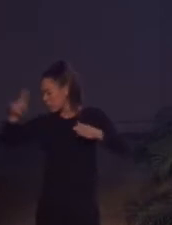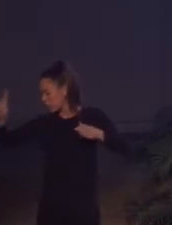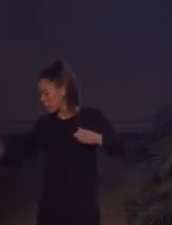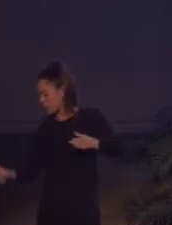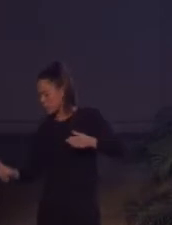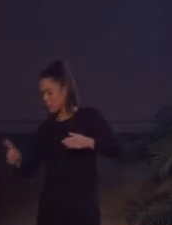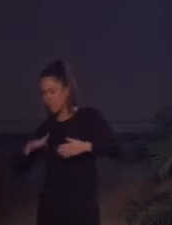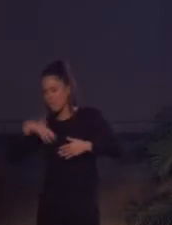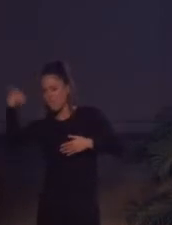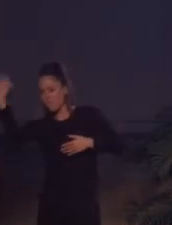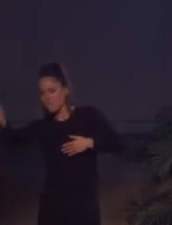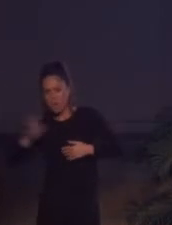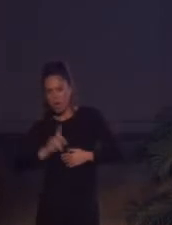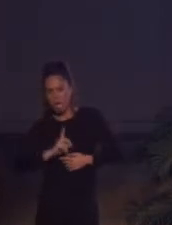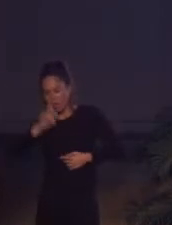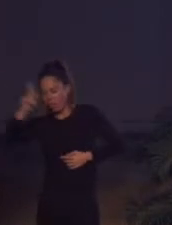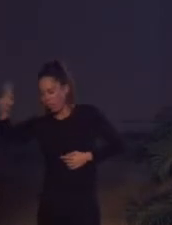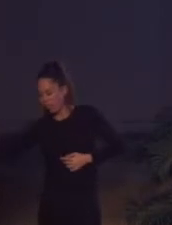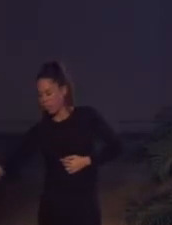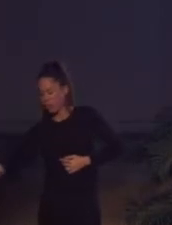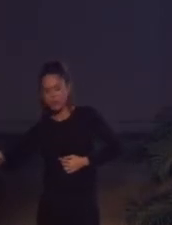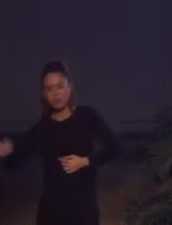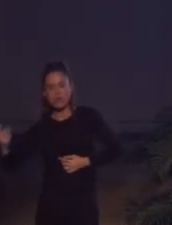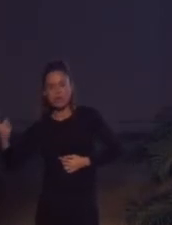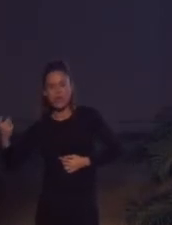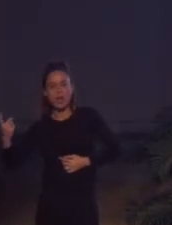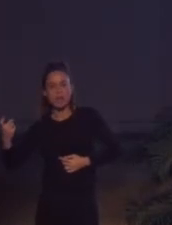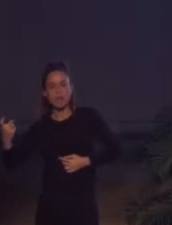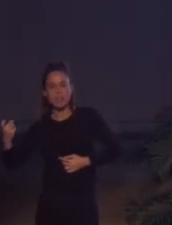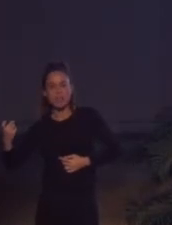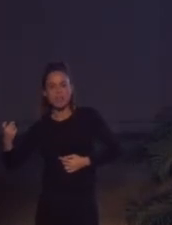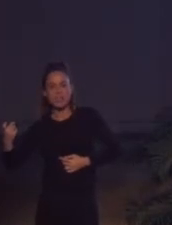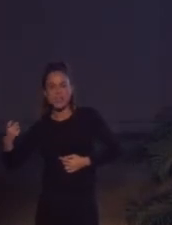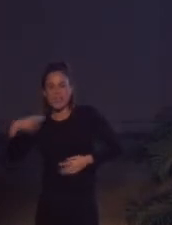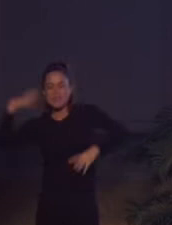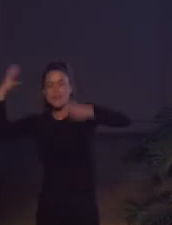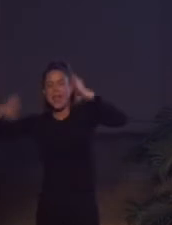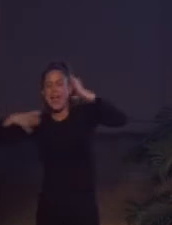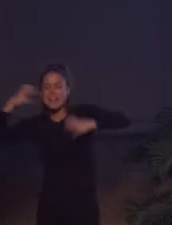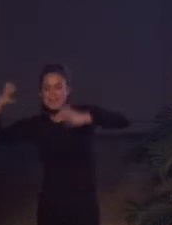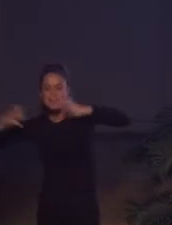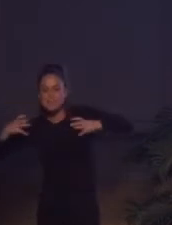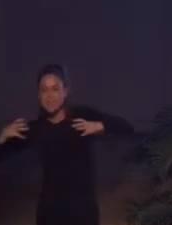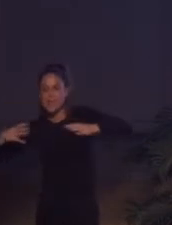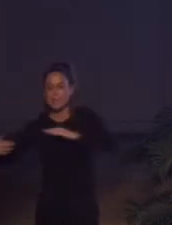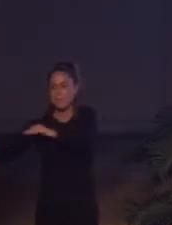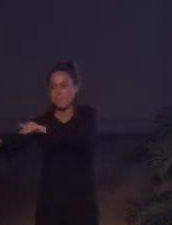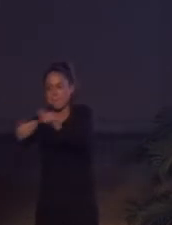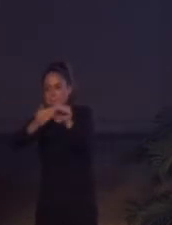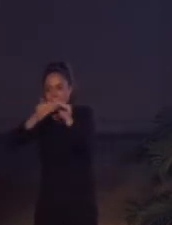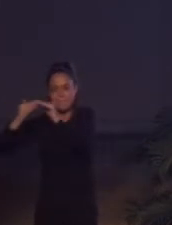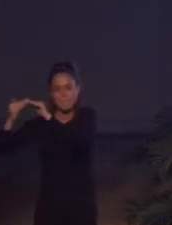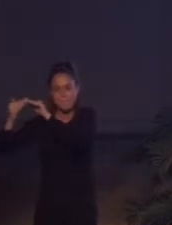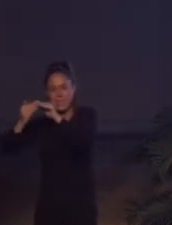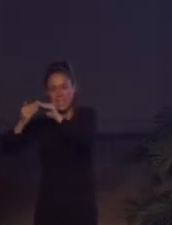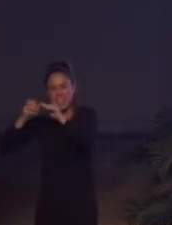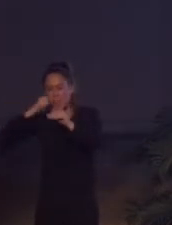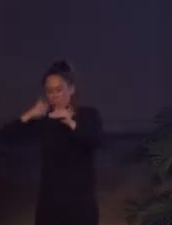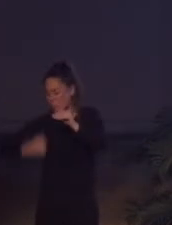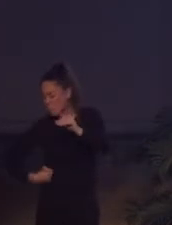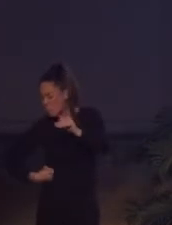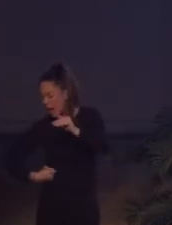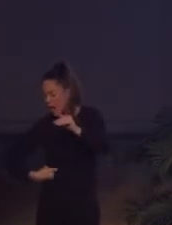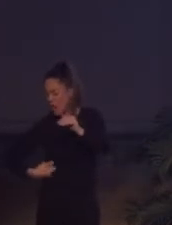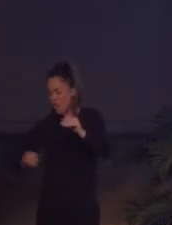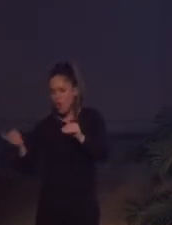espectro humano y nos teníamos que agarrar a la animalidad e incluso a lo transhumano, ¿no?